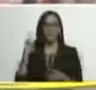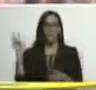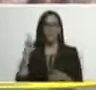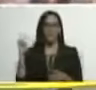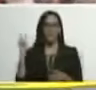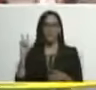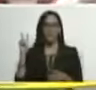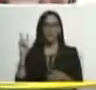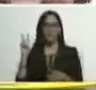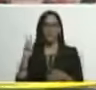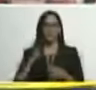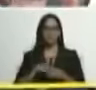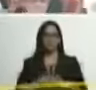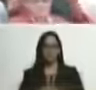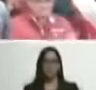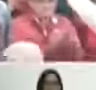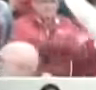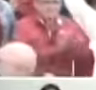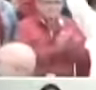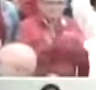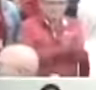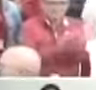de Venezuela.